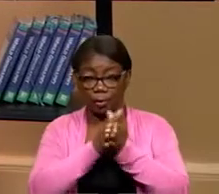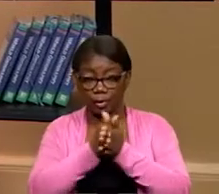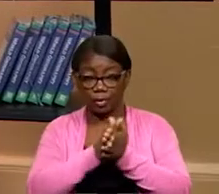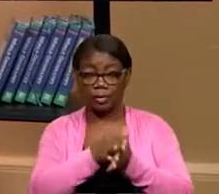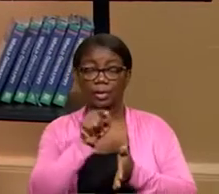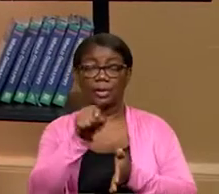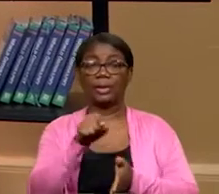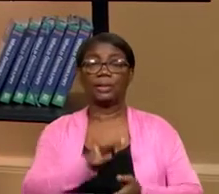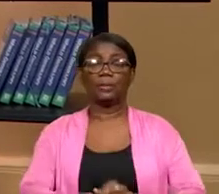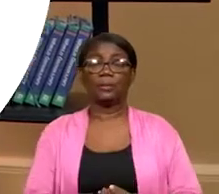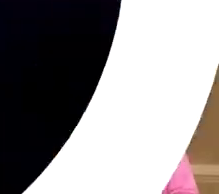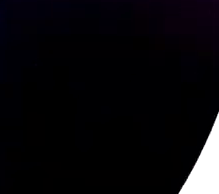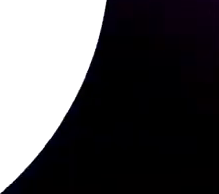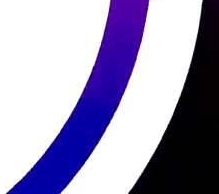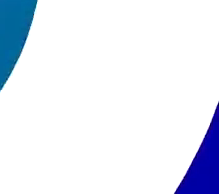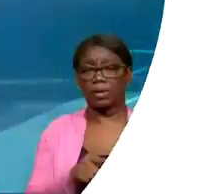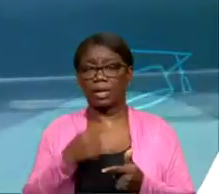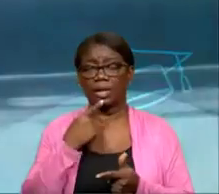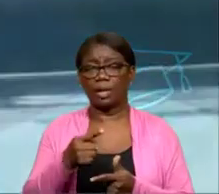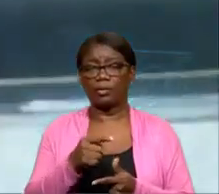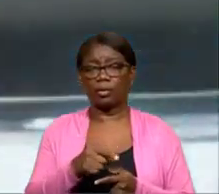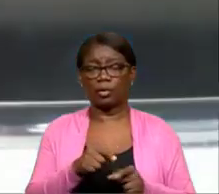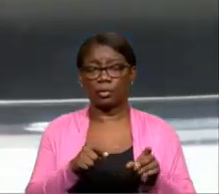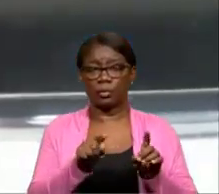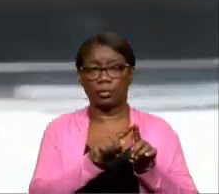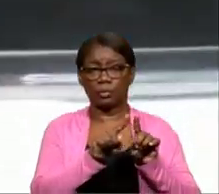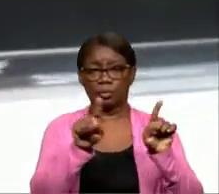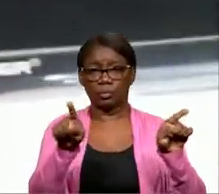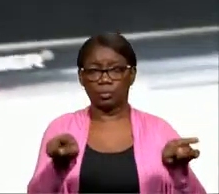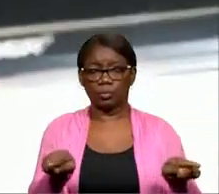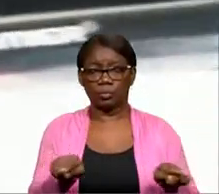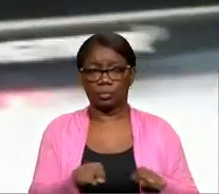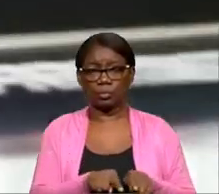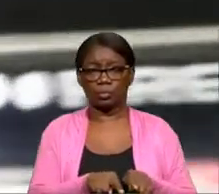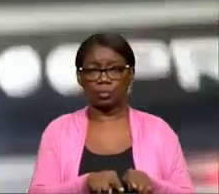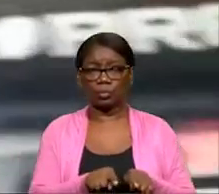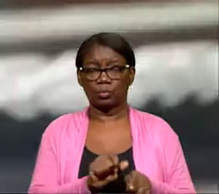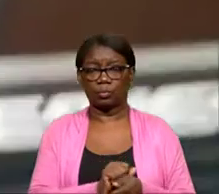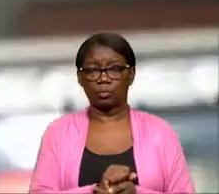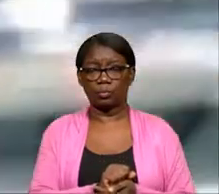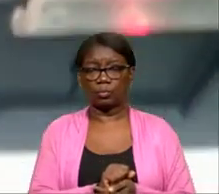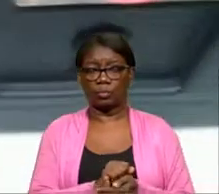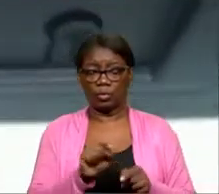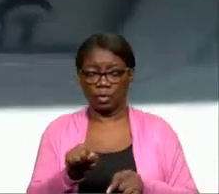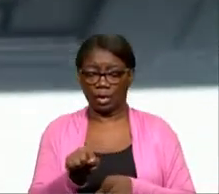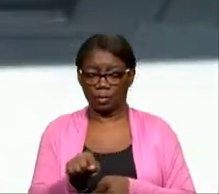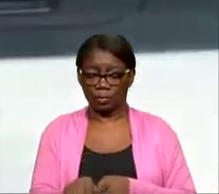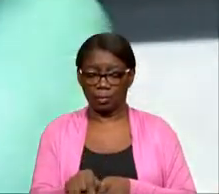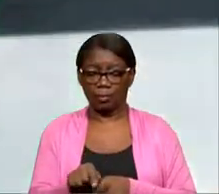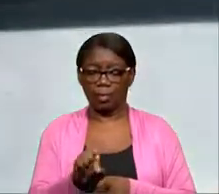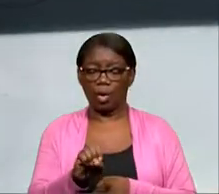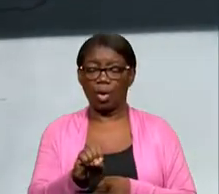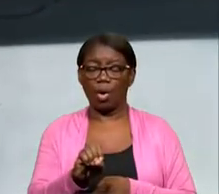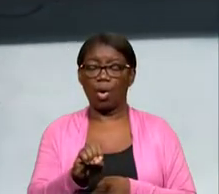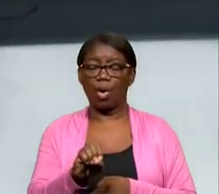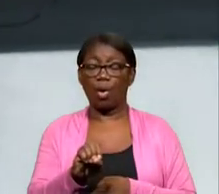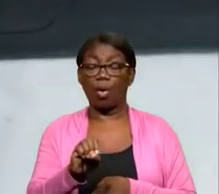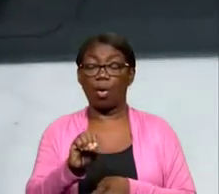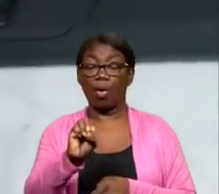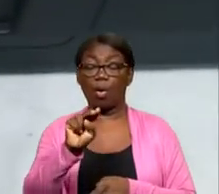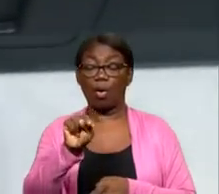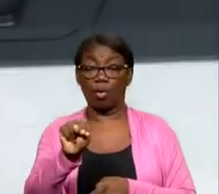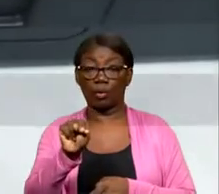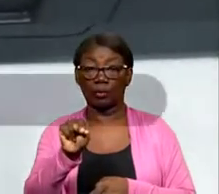este tutorial. Vamos, Diego. Ahora mismo tenemos el televisor. Aquí lo tenemos conectado a la toma eléctrica. Vemos el